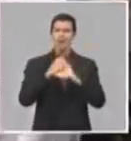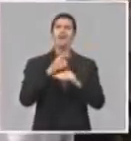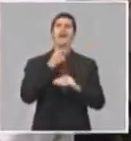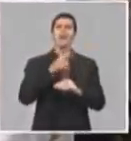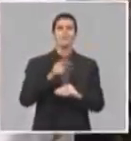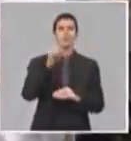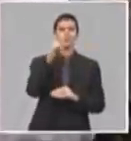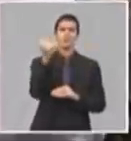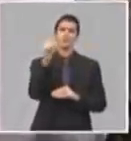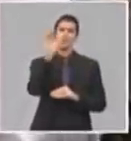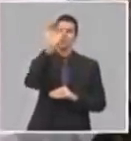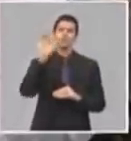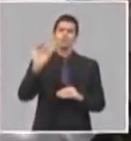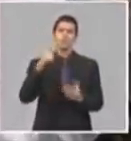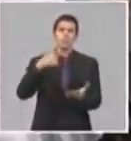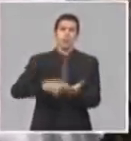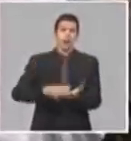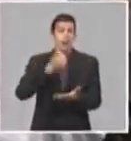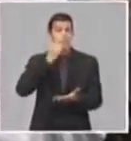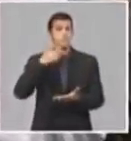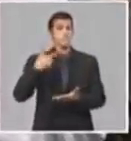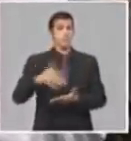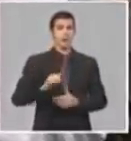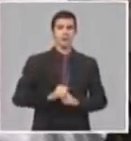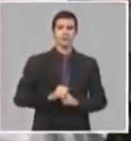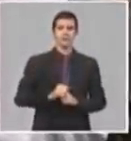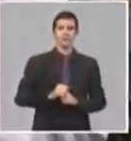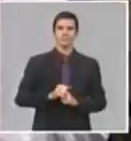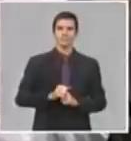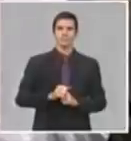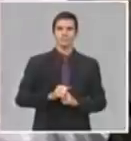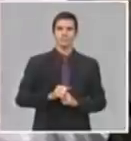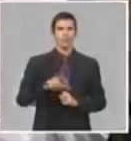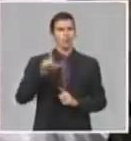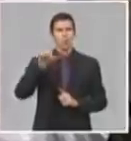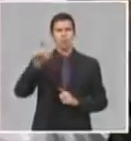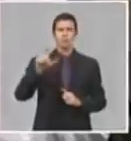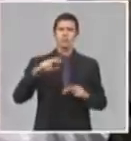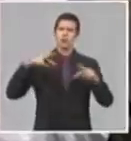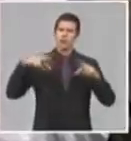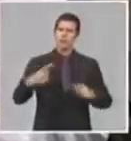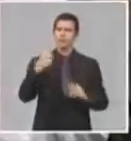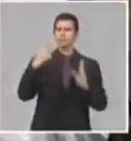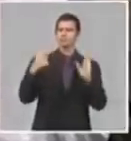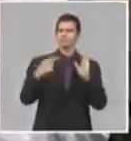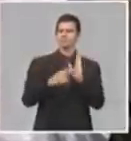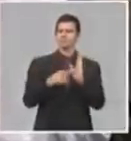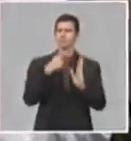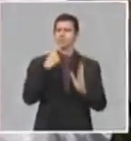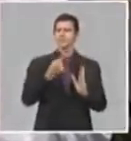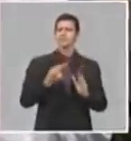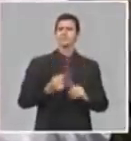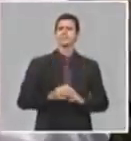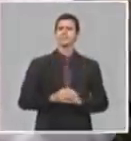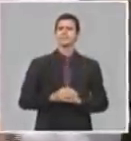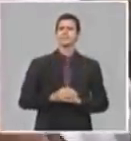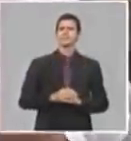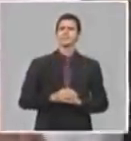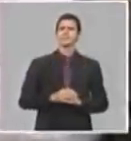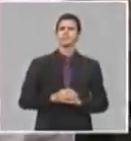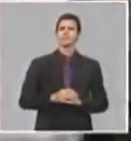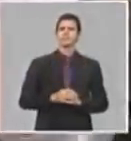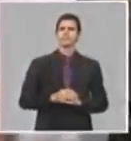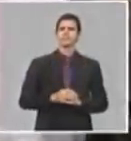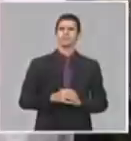gravamen. Y por último, Randy, reafirmar una idea, un concepto también que tiene que ver con la continuidad. O sea,